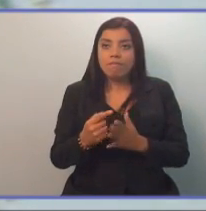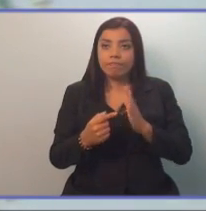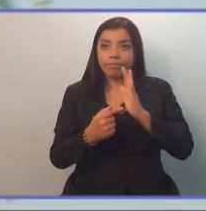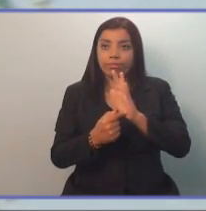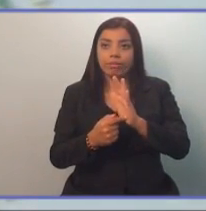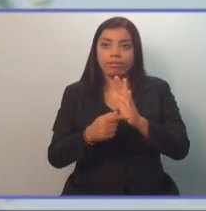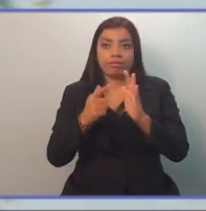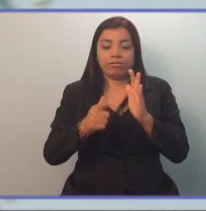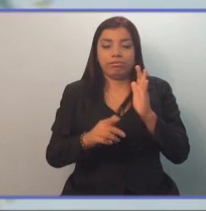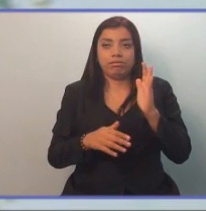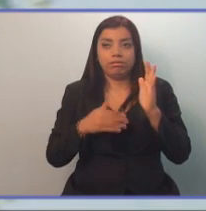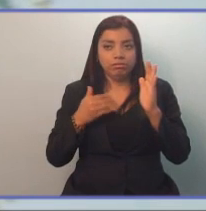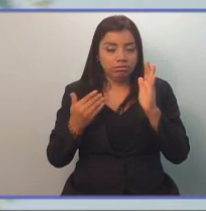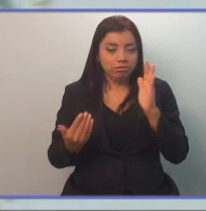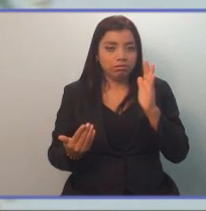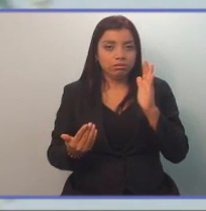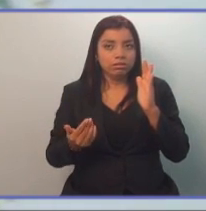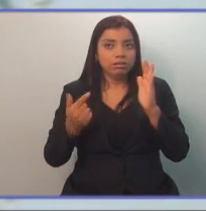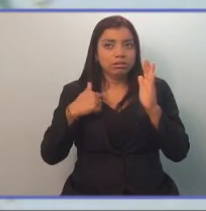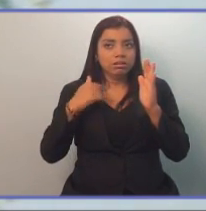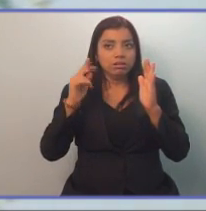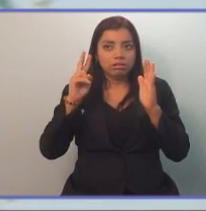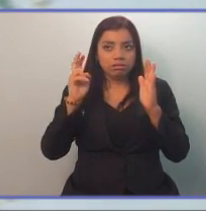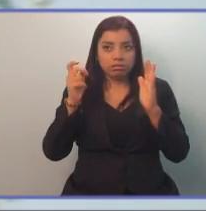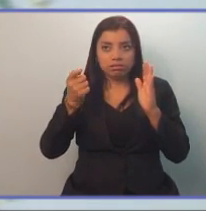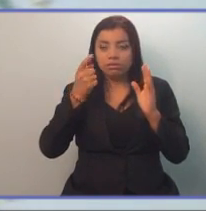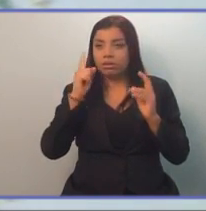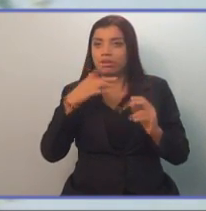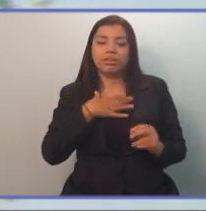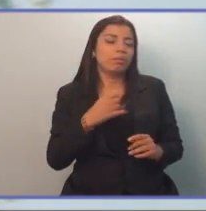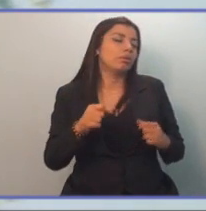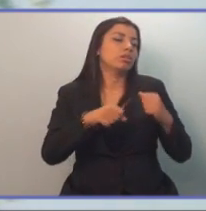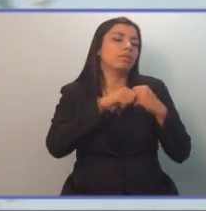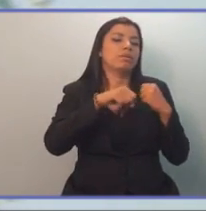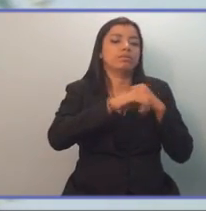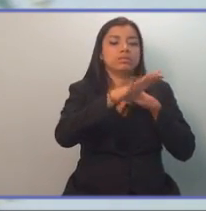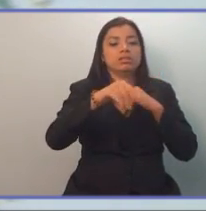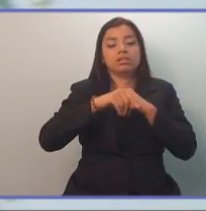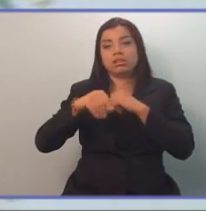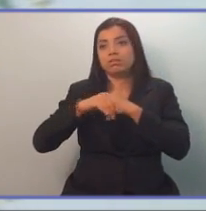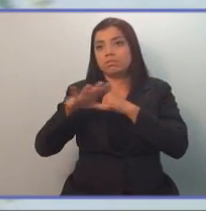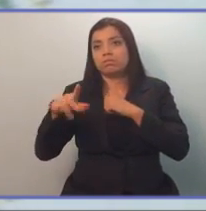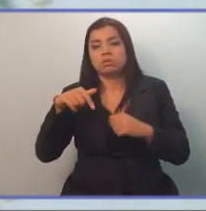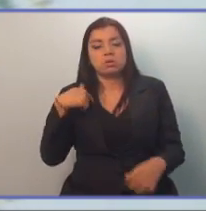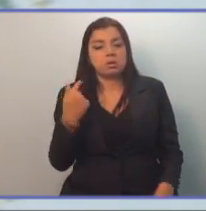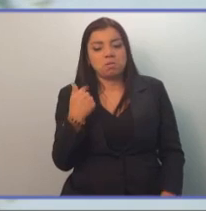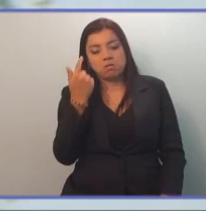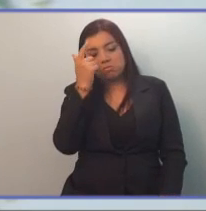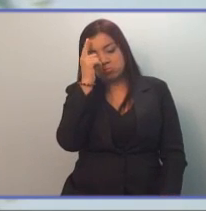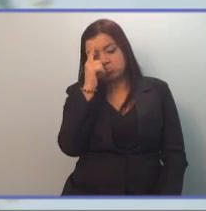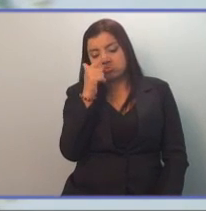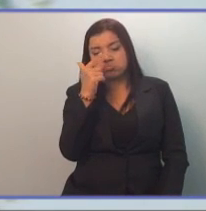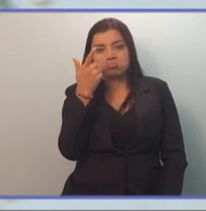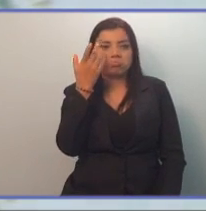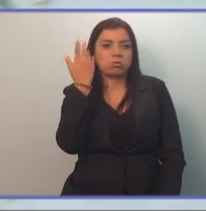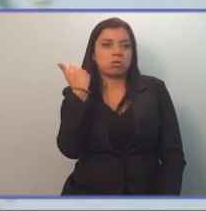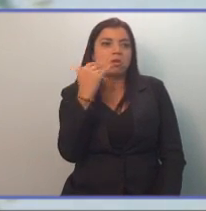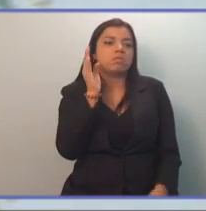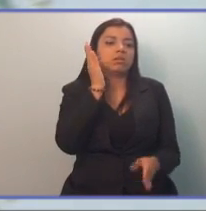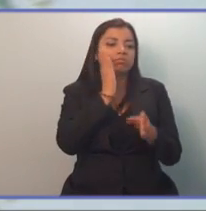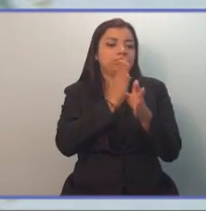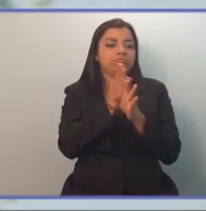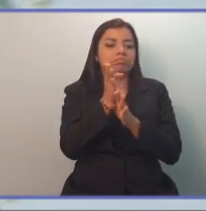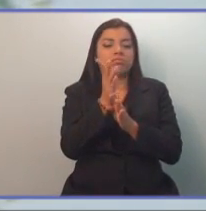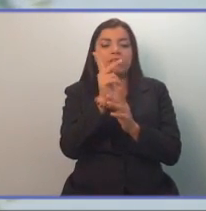que ocurre es que yo no soy una persona muy dada a la publicidad. Siempre he mantenido un perfil bajo, porque creo que eso es lo que